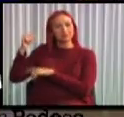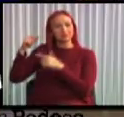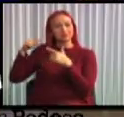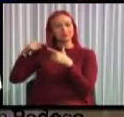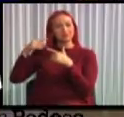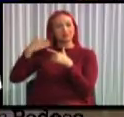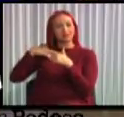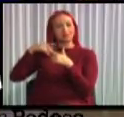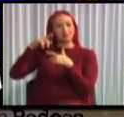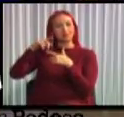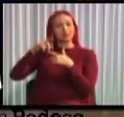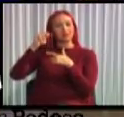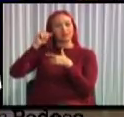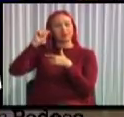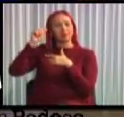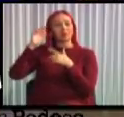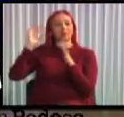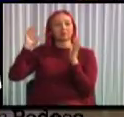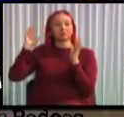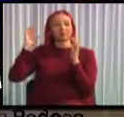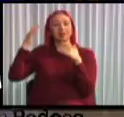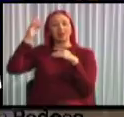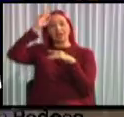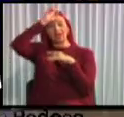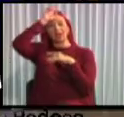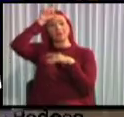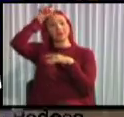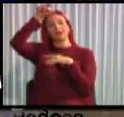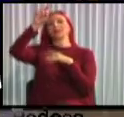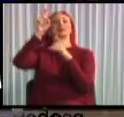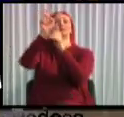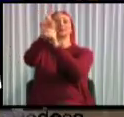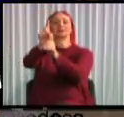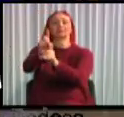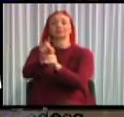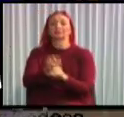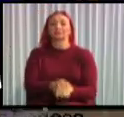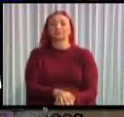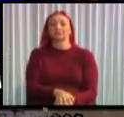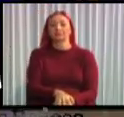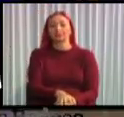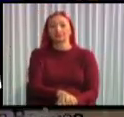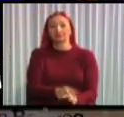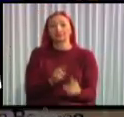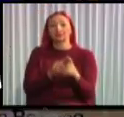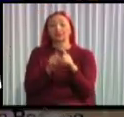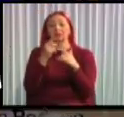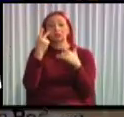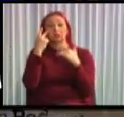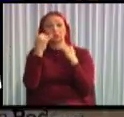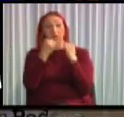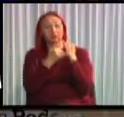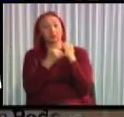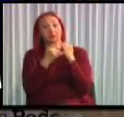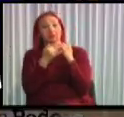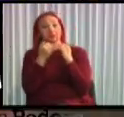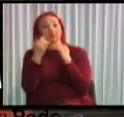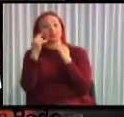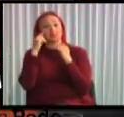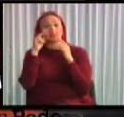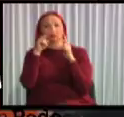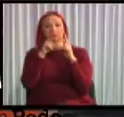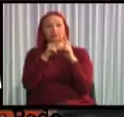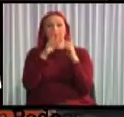Austin en Alajuela, igual Alemania. Como en Alemania. ¡Ah, qué bien! Y a Austin hace mucho no he